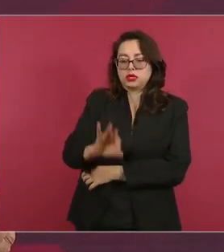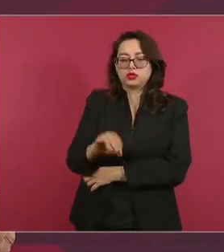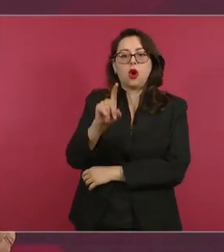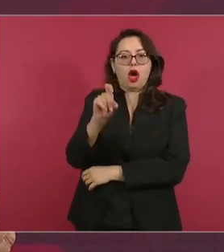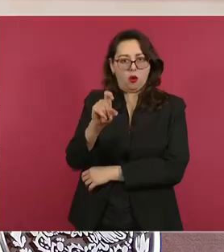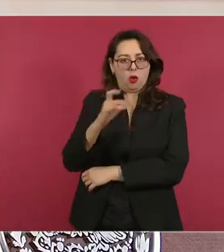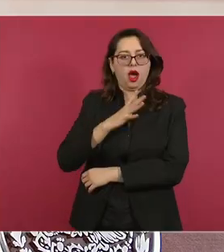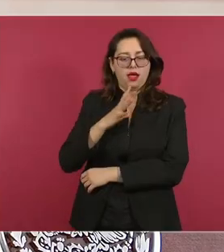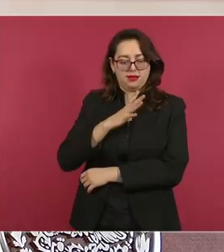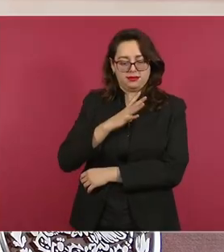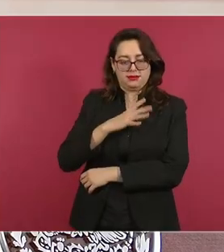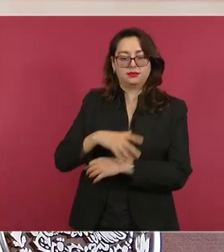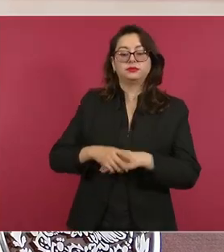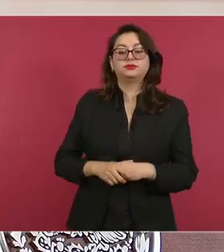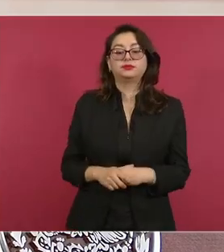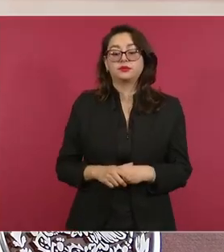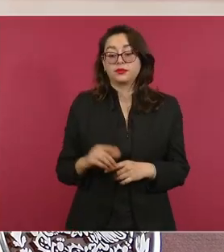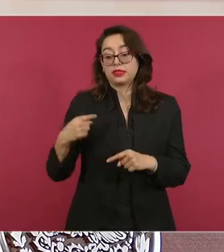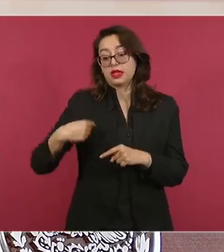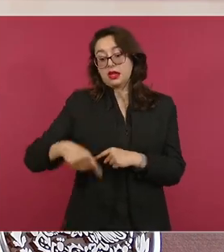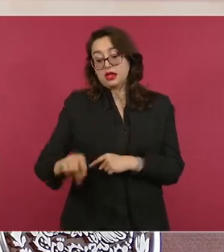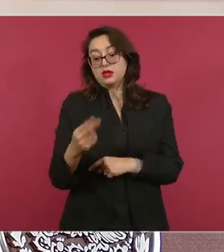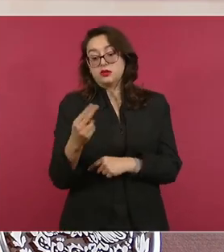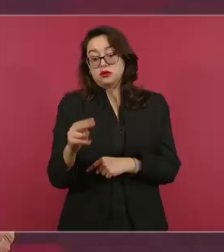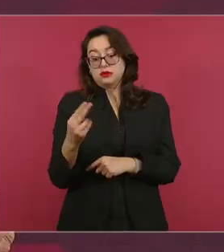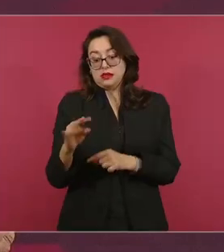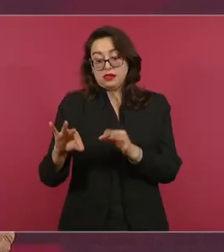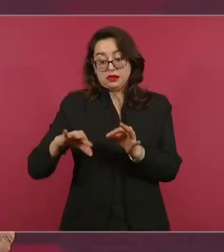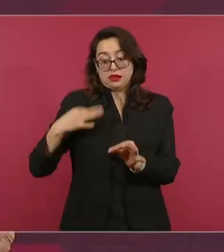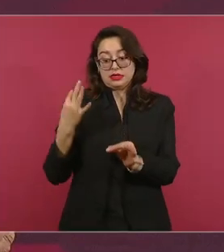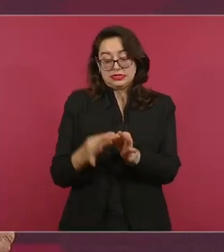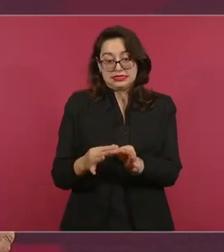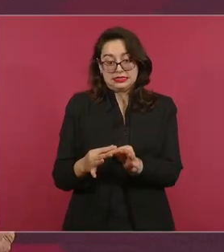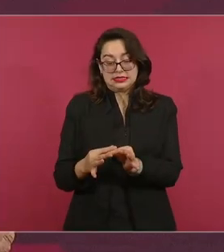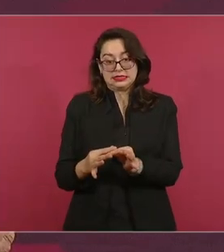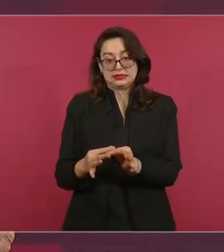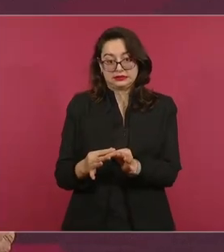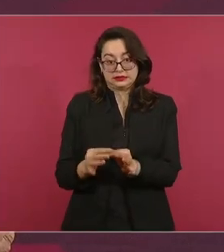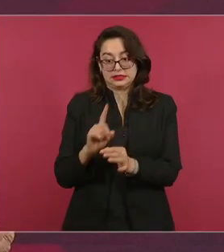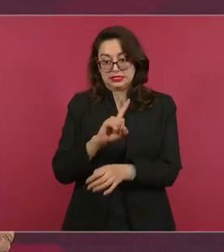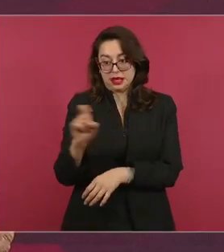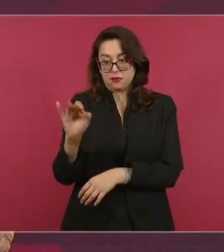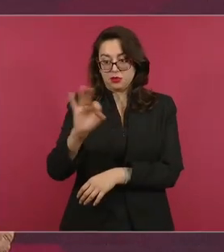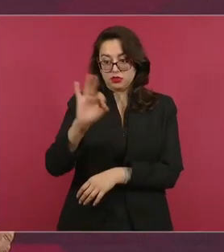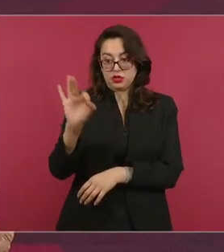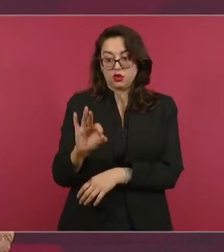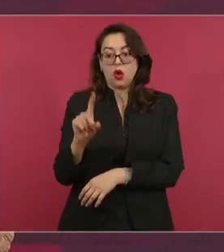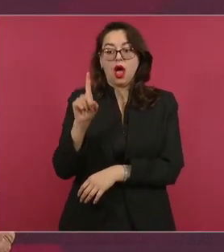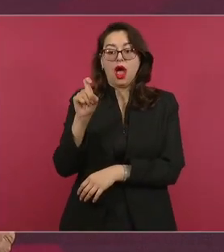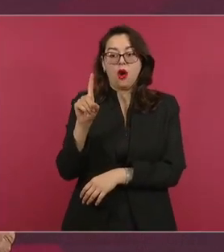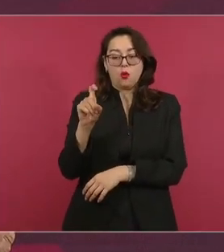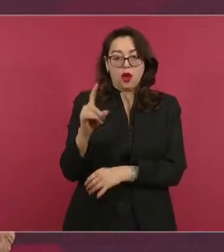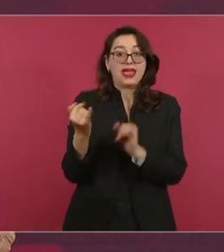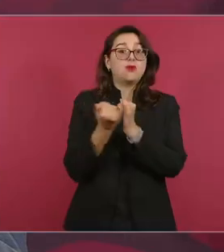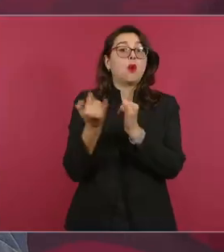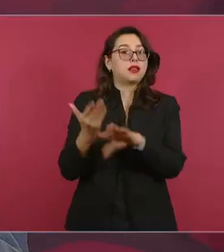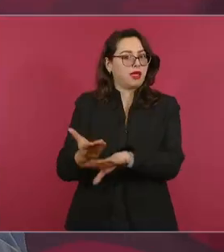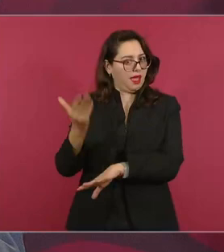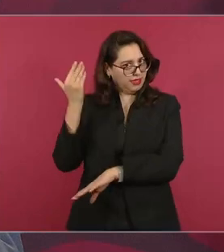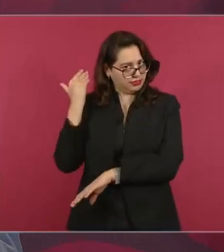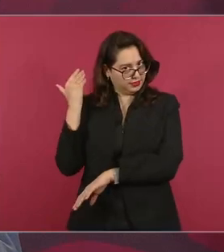A noviembre, a finales, el 100, y luego un plan para